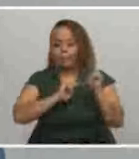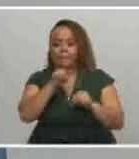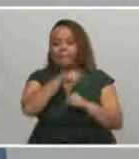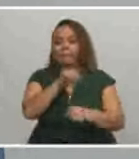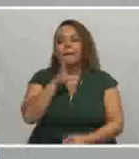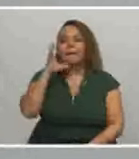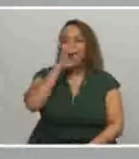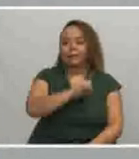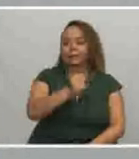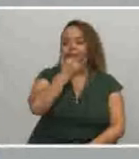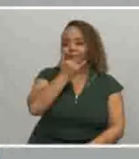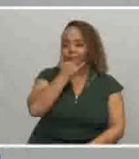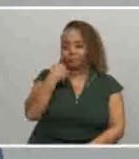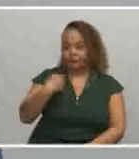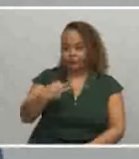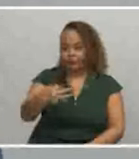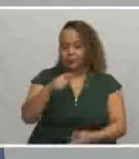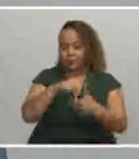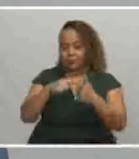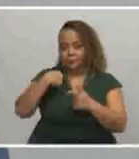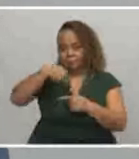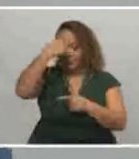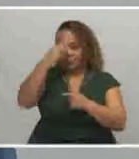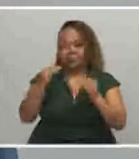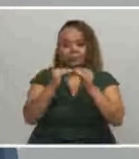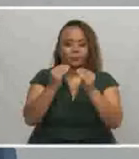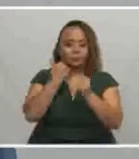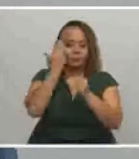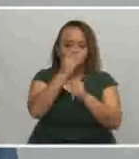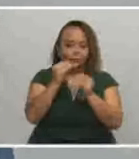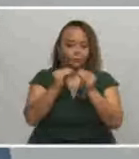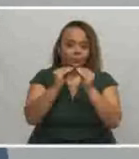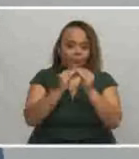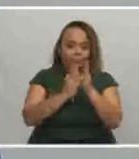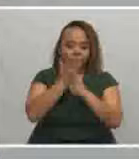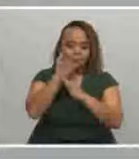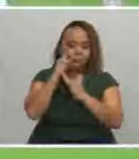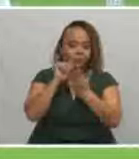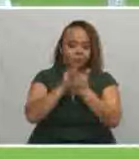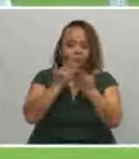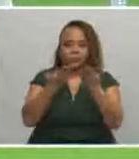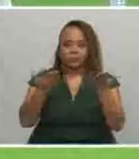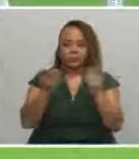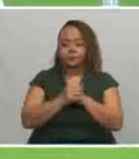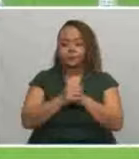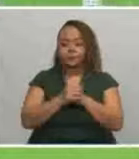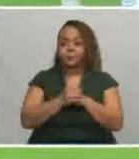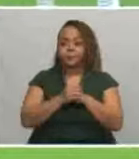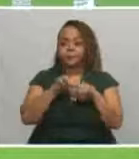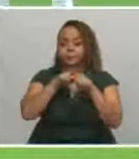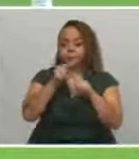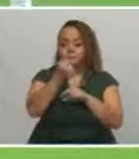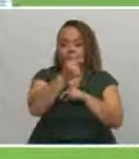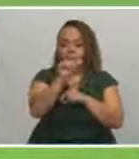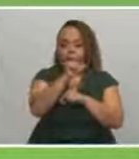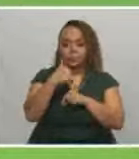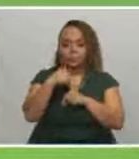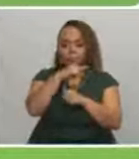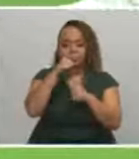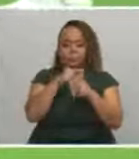cuenta que es lo que está pasando el día a día, entonces creo que va a ser más sencillo y más acceso a esos microciclos. Mientras que Gustavo Alfaro tendrá su